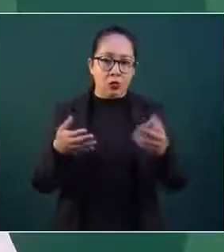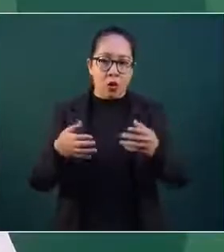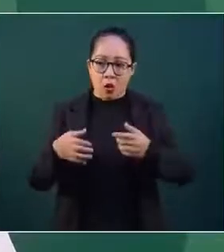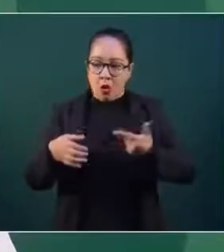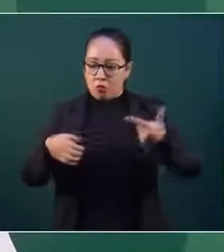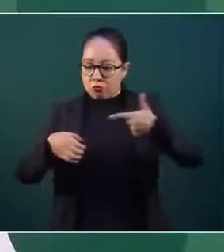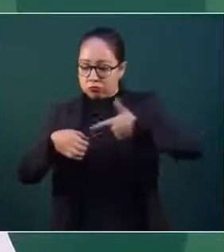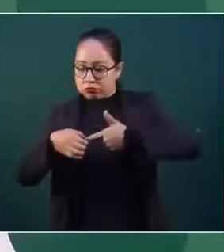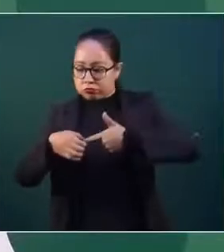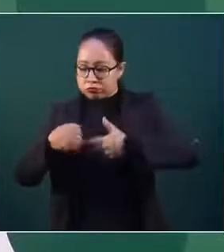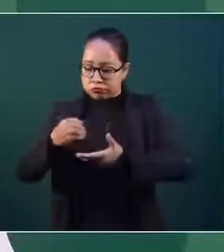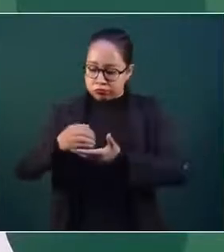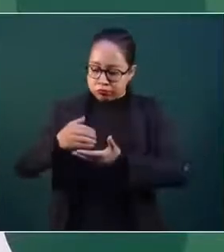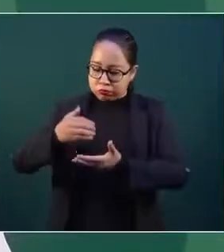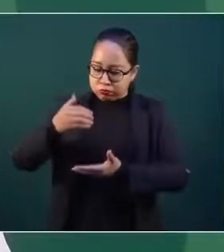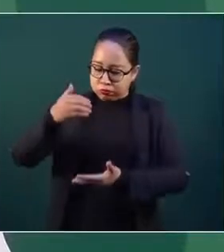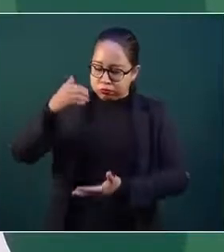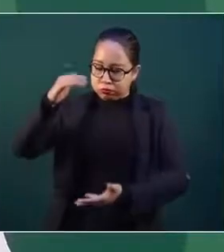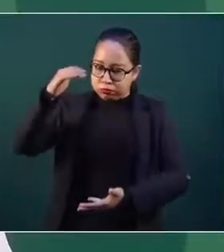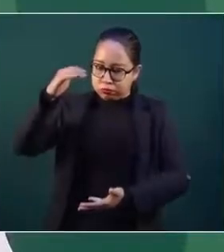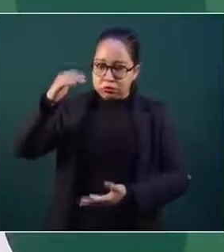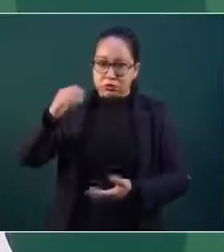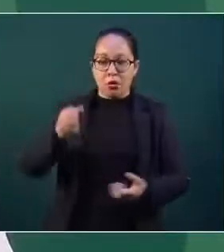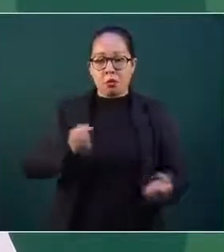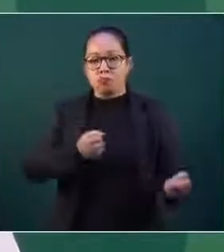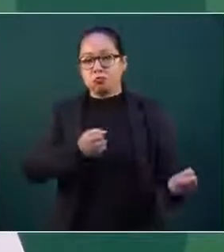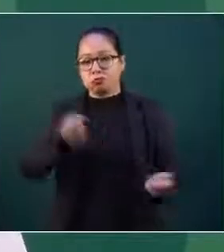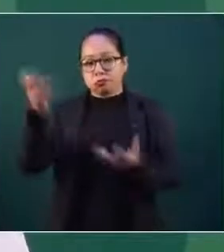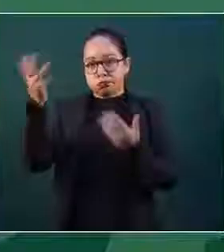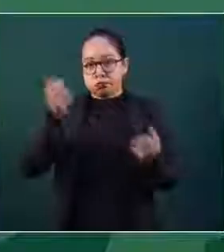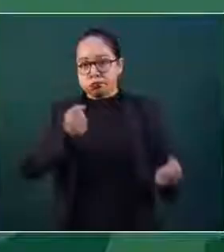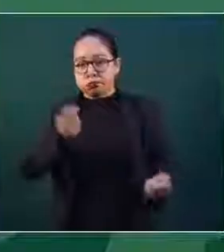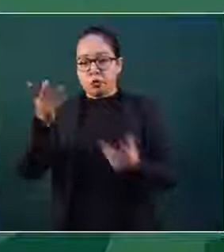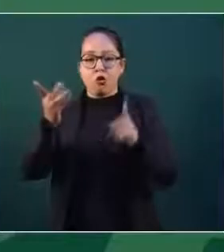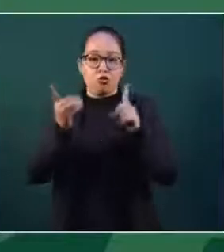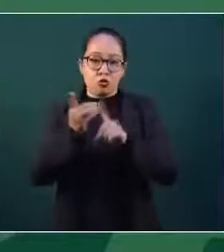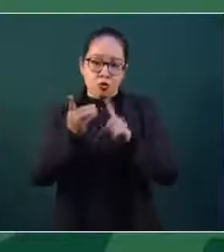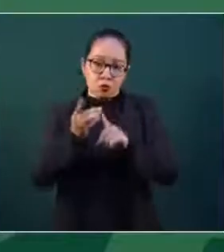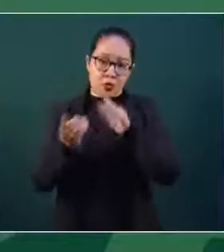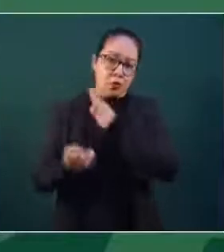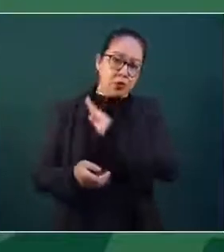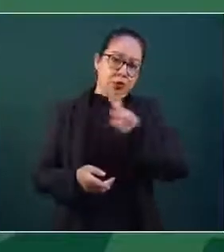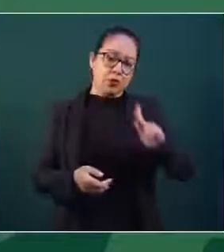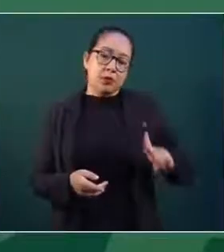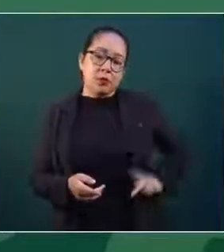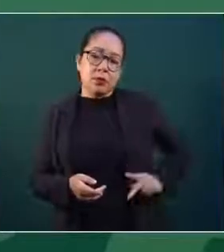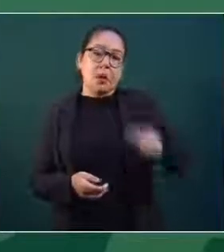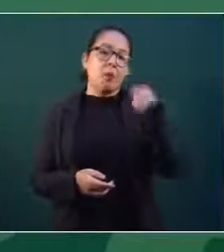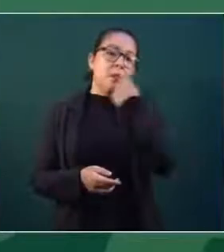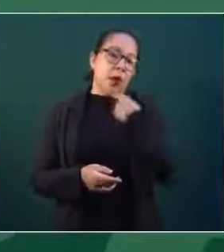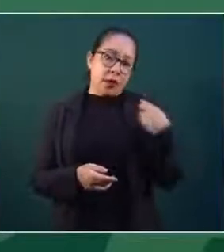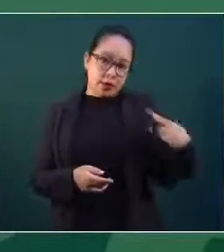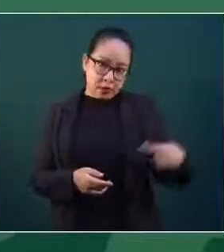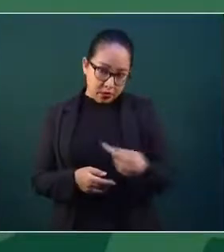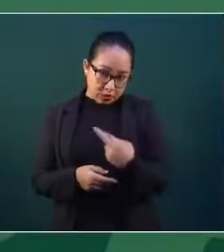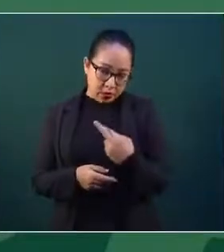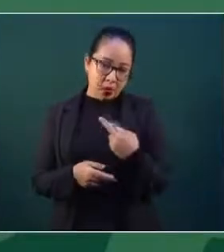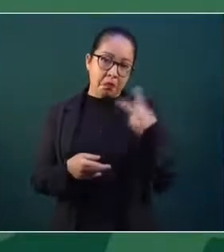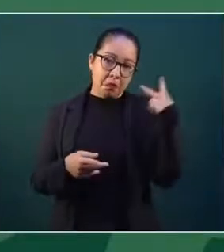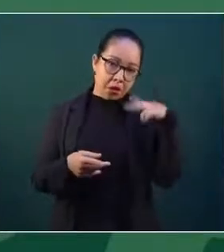y se distribuya en Veracruz, en Boca del Río, en toda